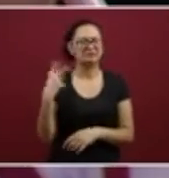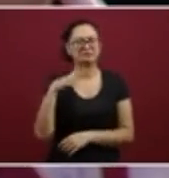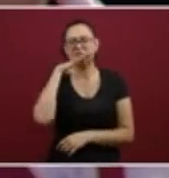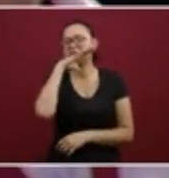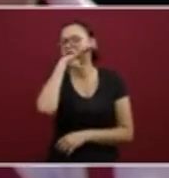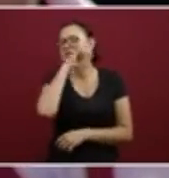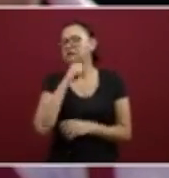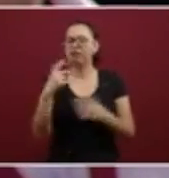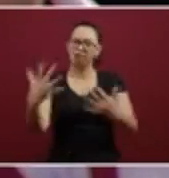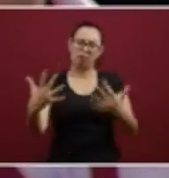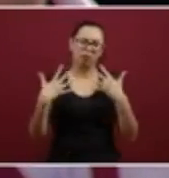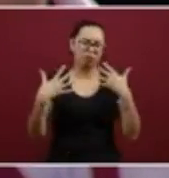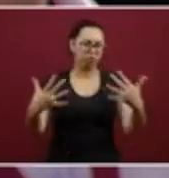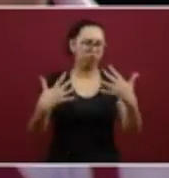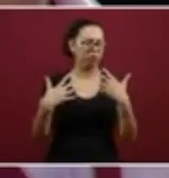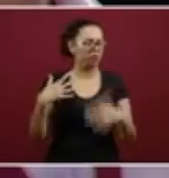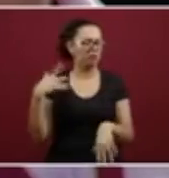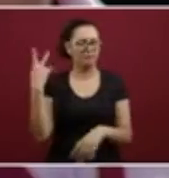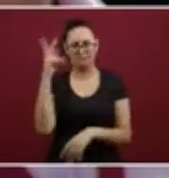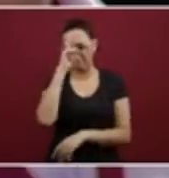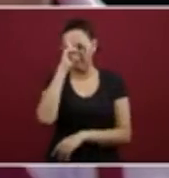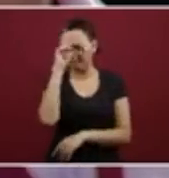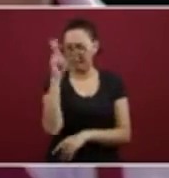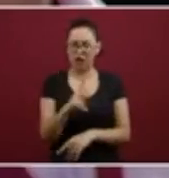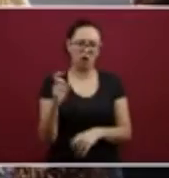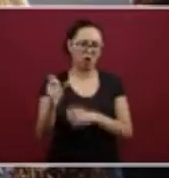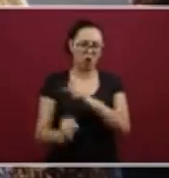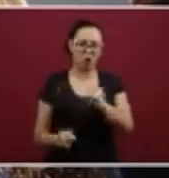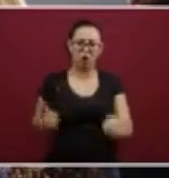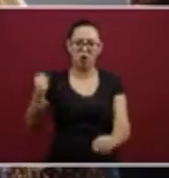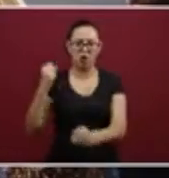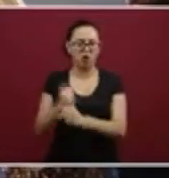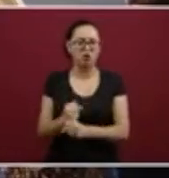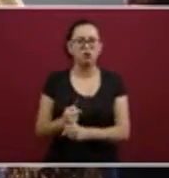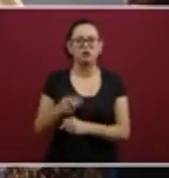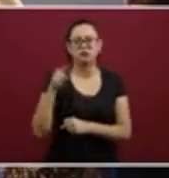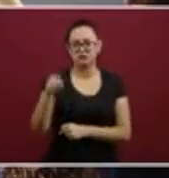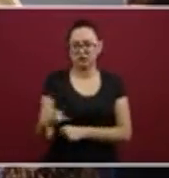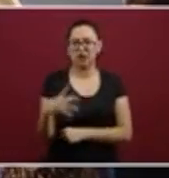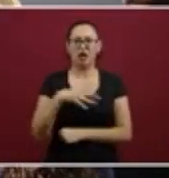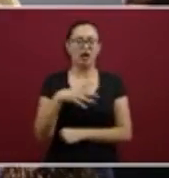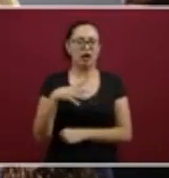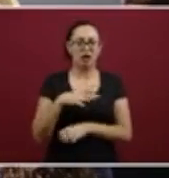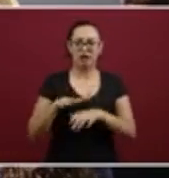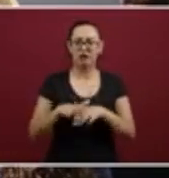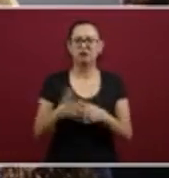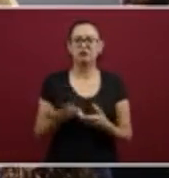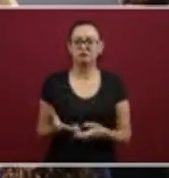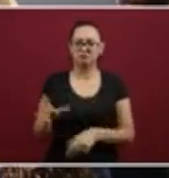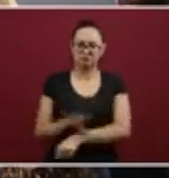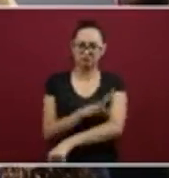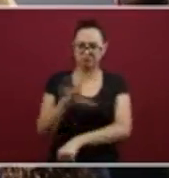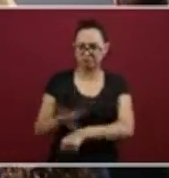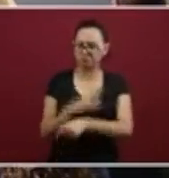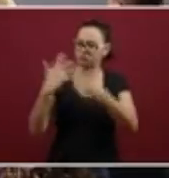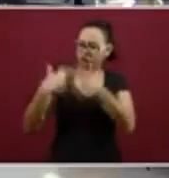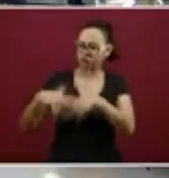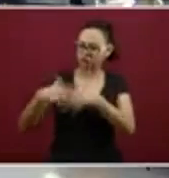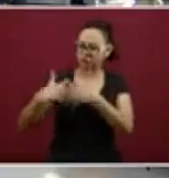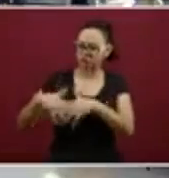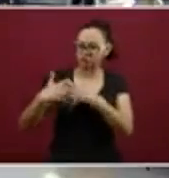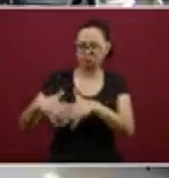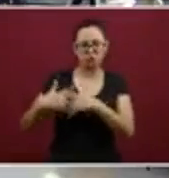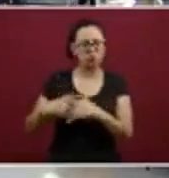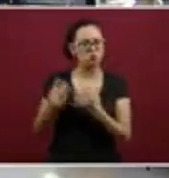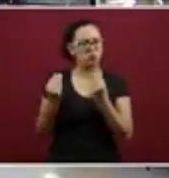altas a lo largo de todo el año. Está instalada ahí la Laguna Verde, una central nucleoeléctrica que genera una